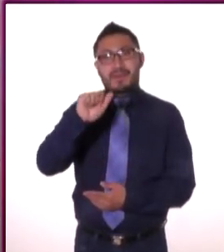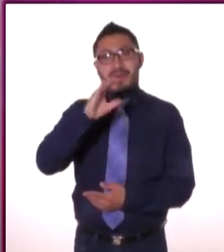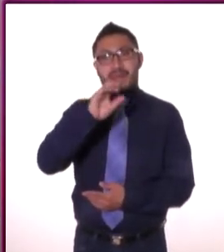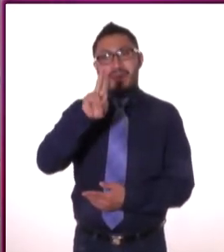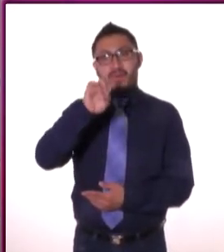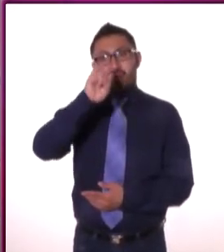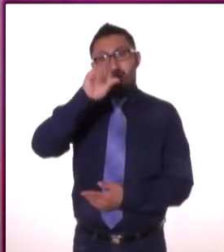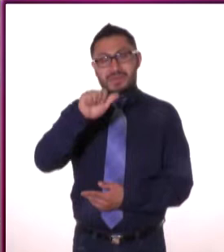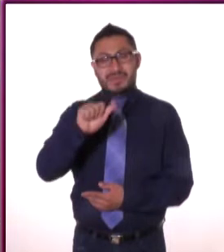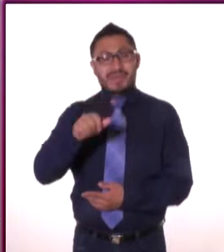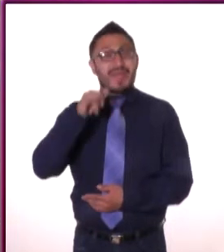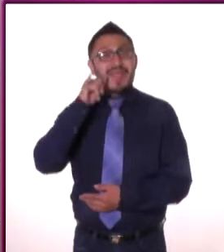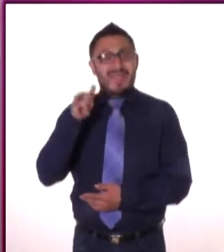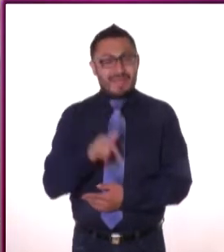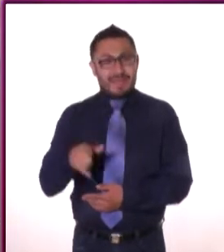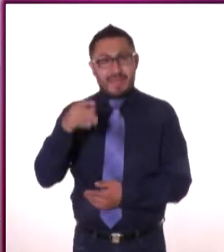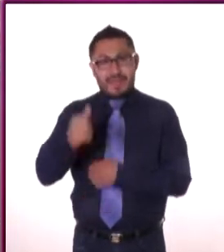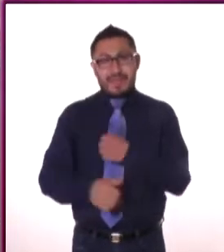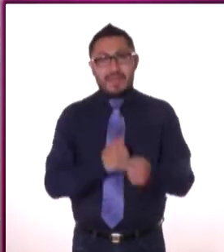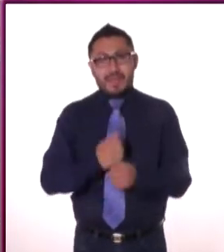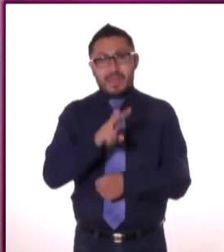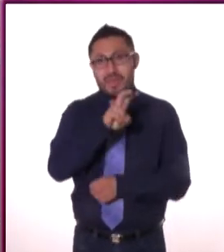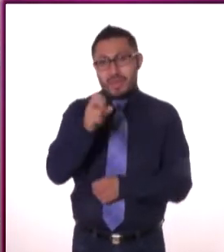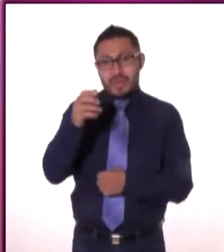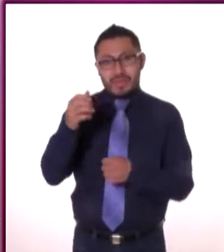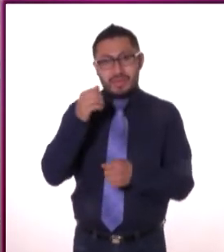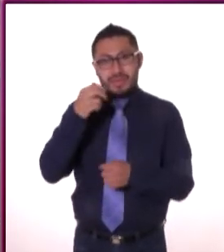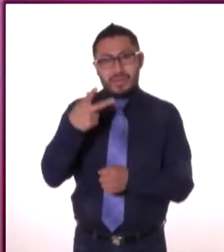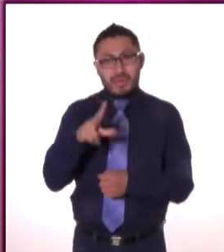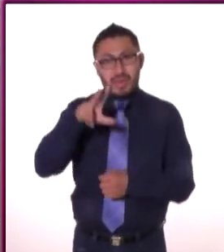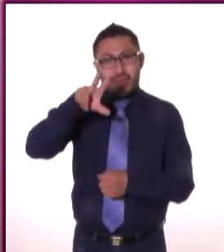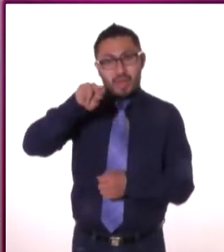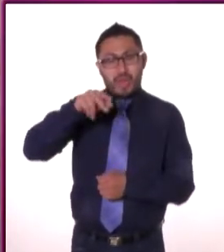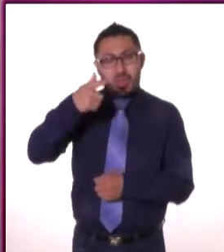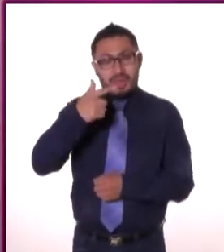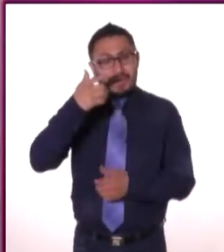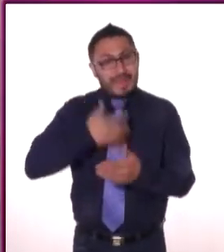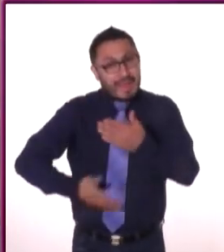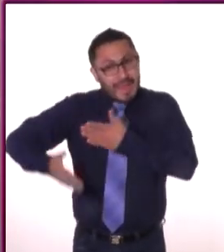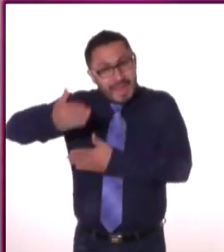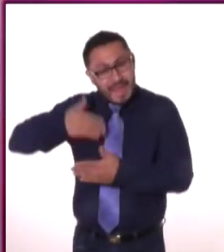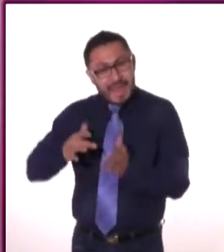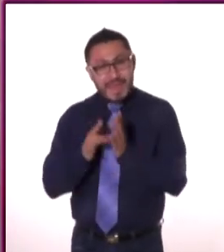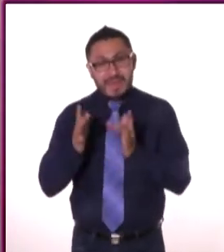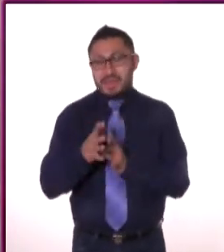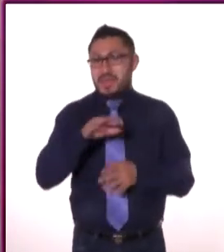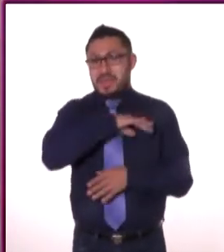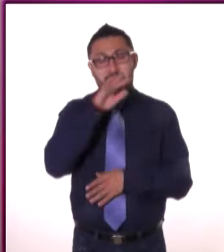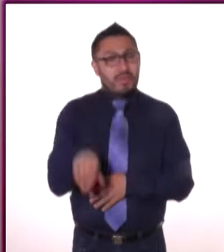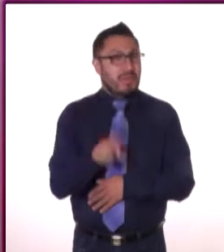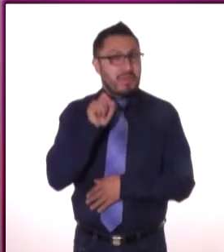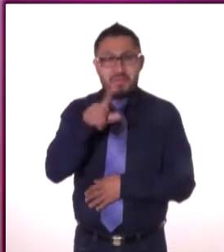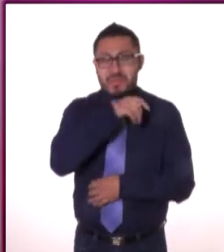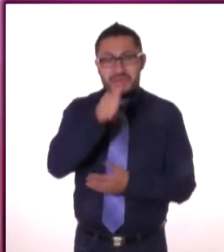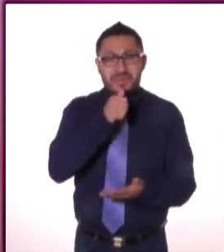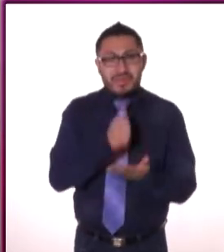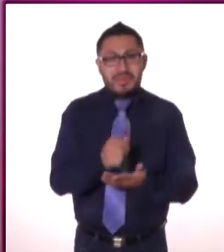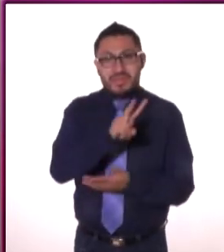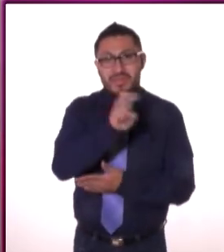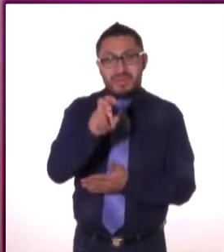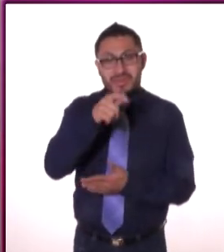en territorio italiano, en el año 287 antes de nuestra era. Y murió en la misma ciudad en el